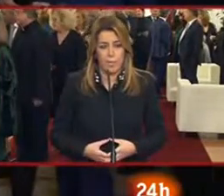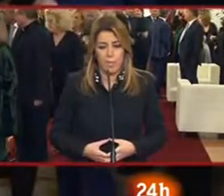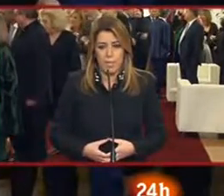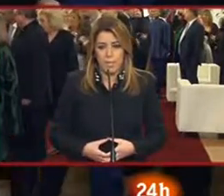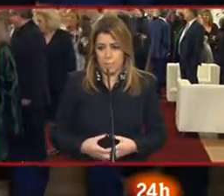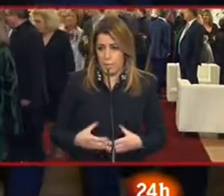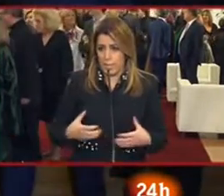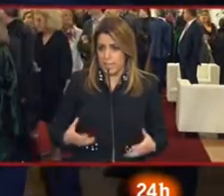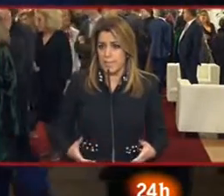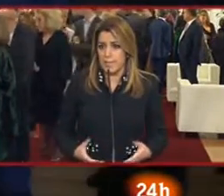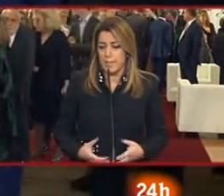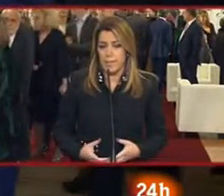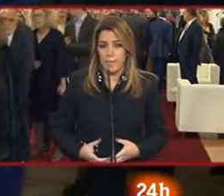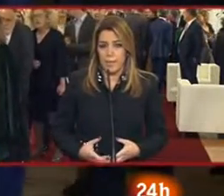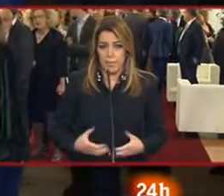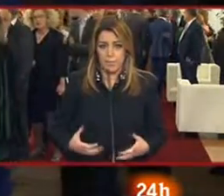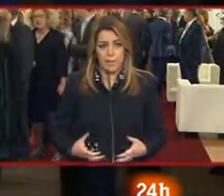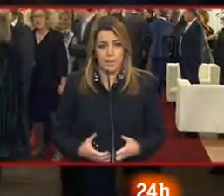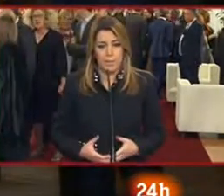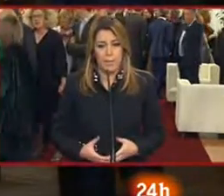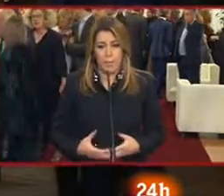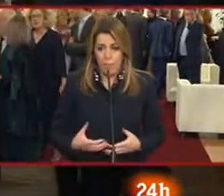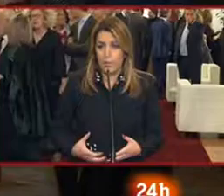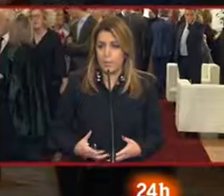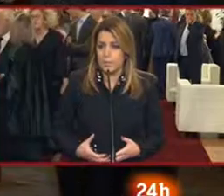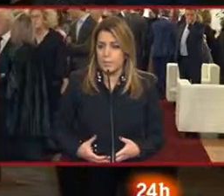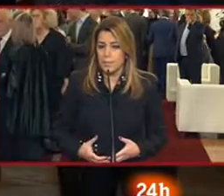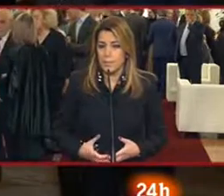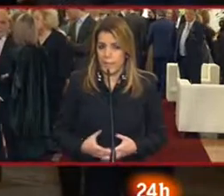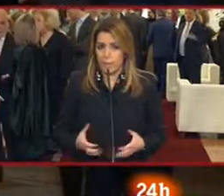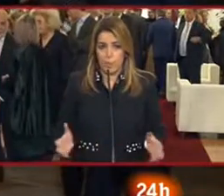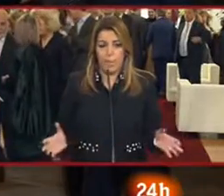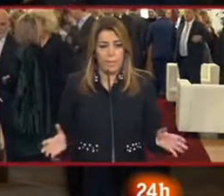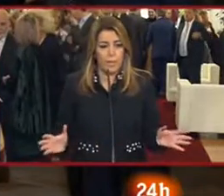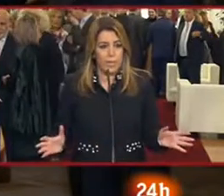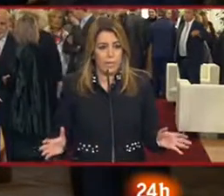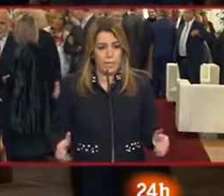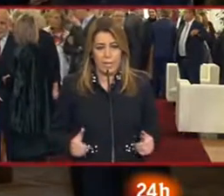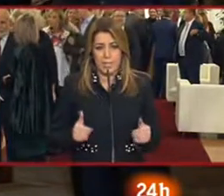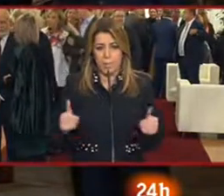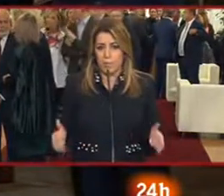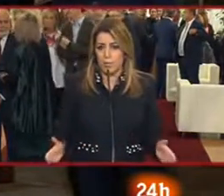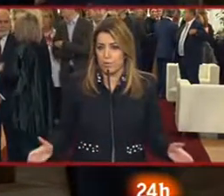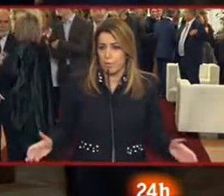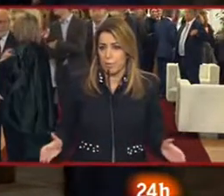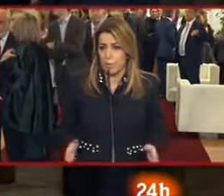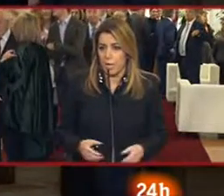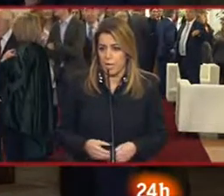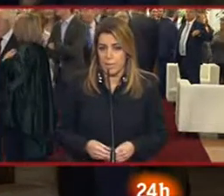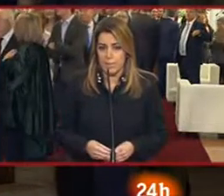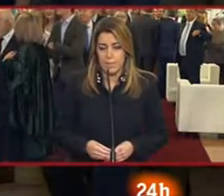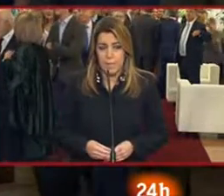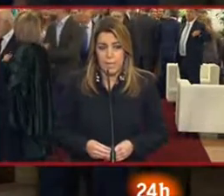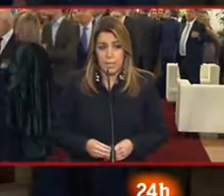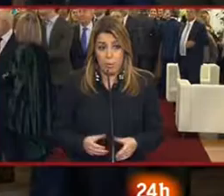queremos, sabemos de la necesidad de reformar lo que nos ha ido bien, porque es la mejor manera de cuidarlo para que siga durando otros 39